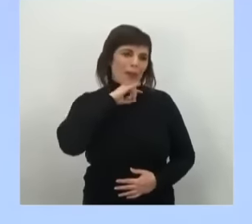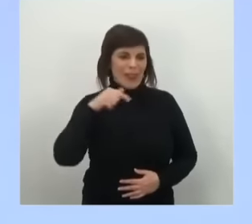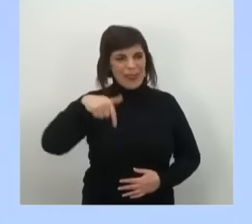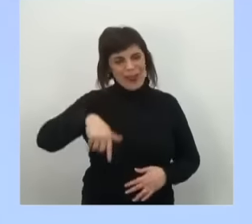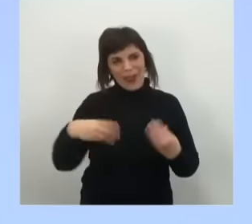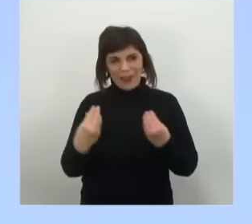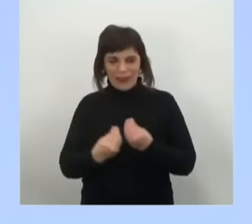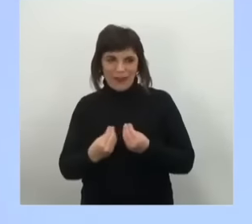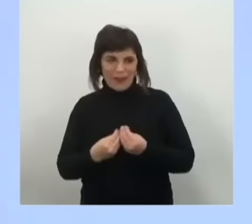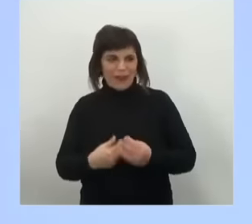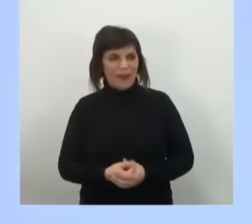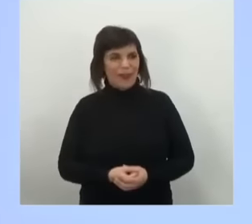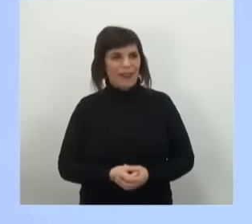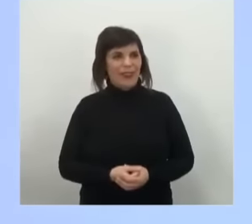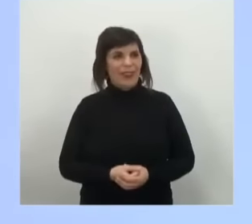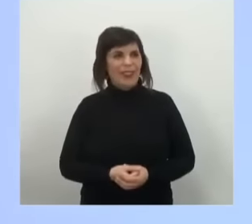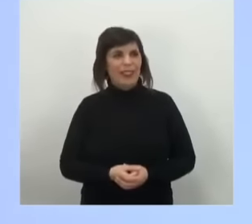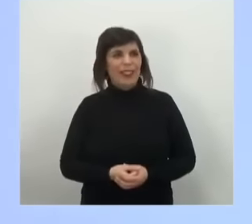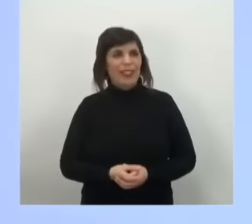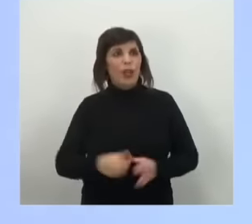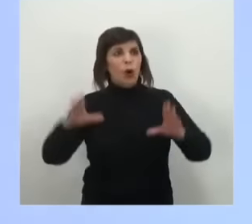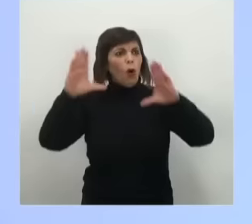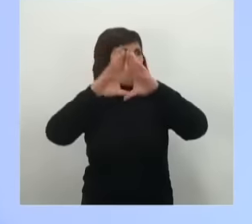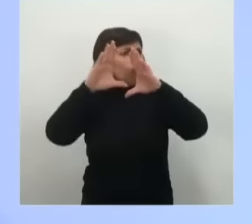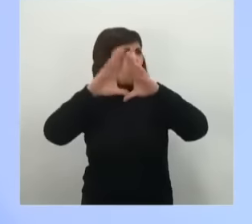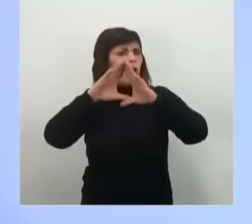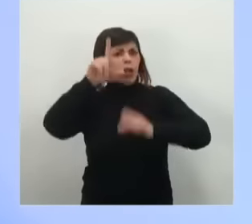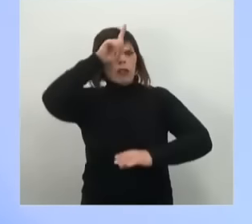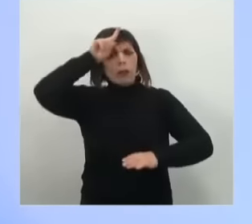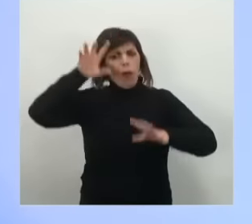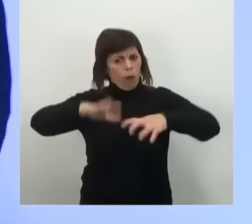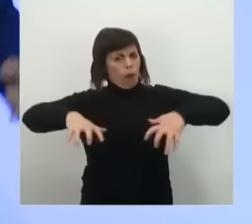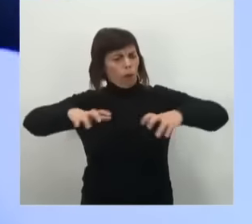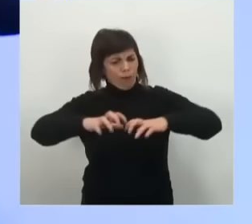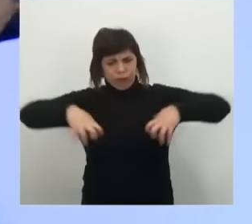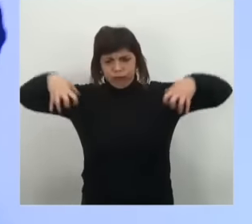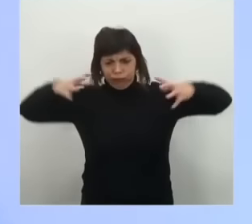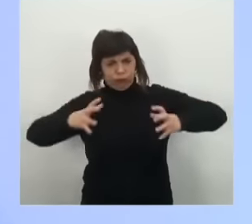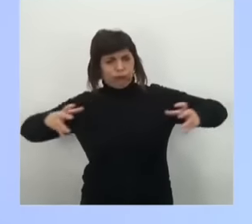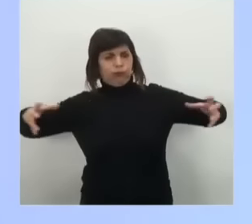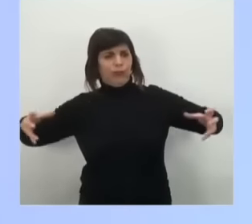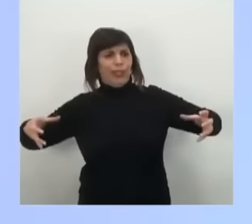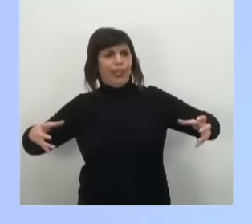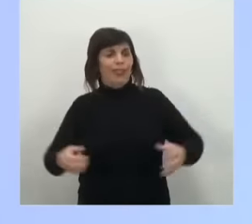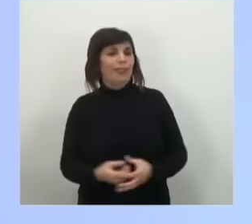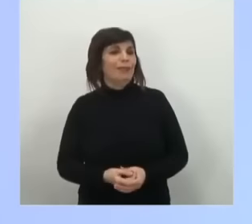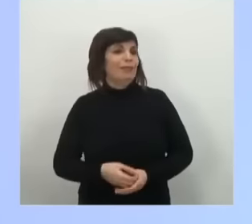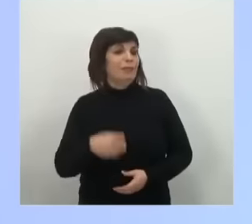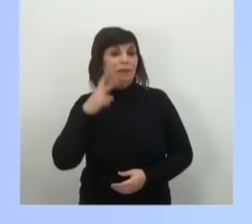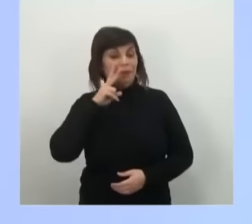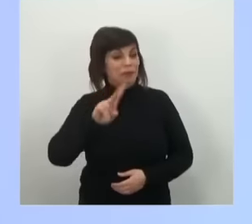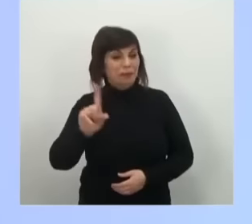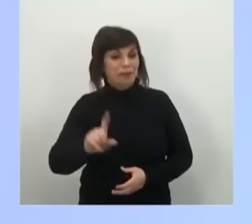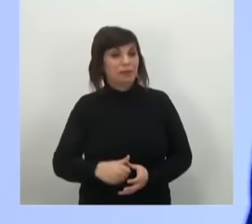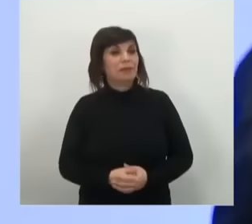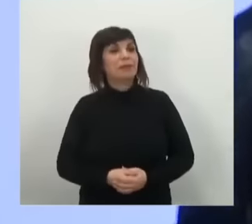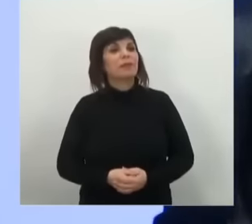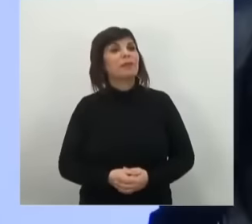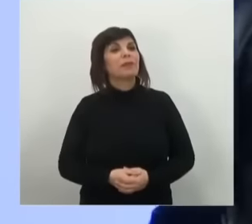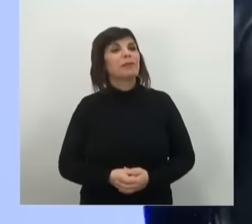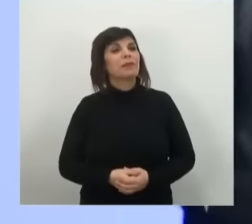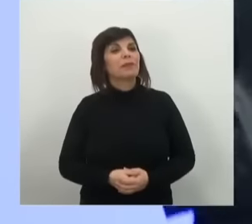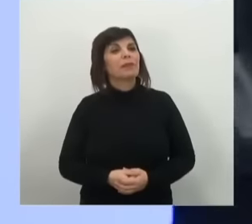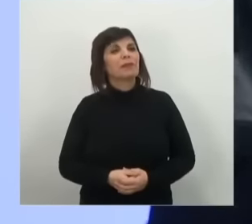lugar créame nunca he visto una iglesia tan grande en Madrid y es porque es mi primera vez pero sí